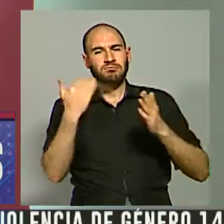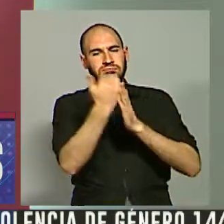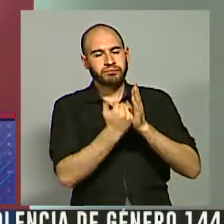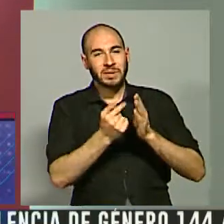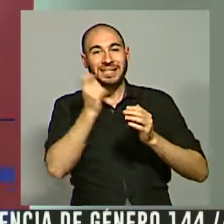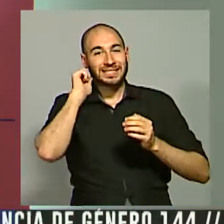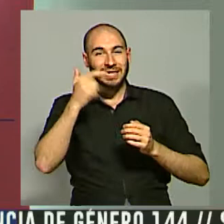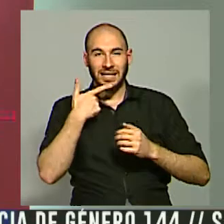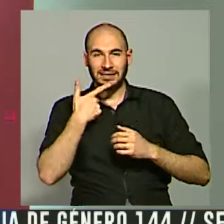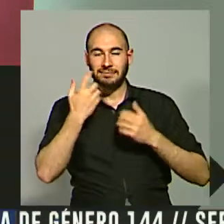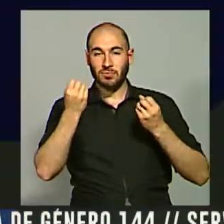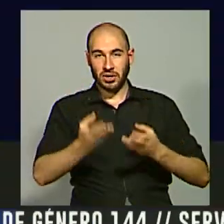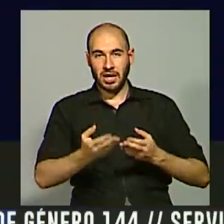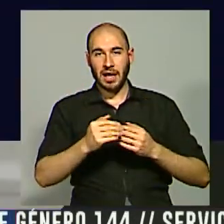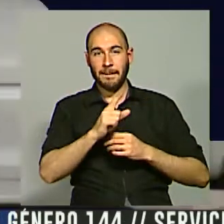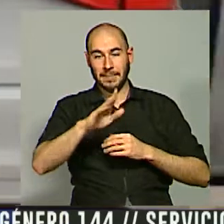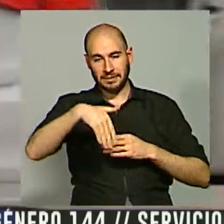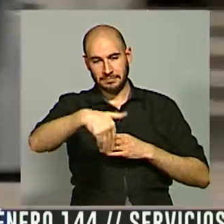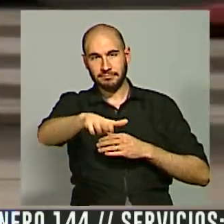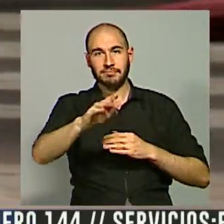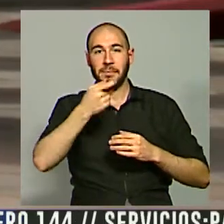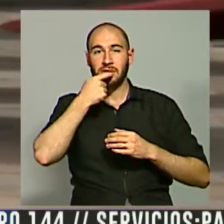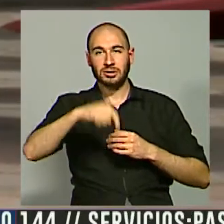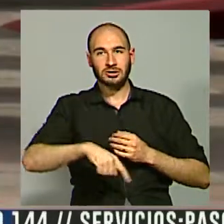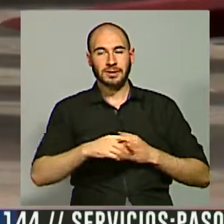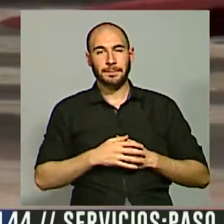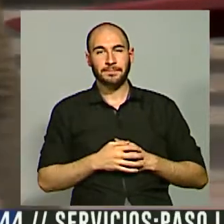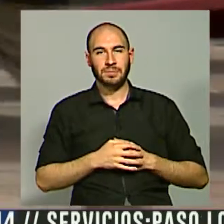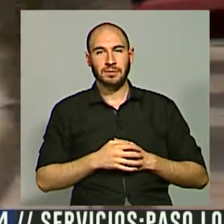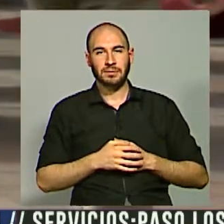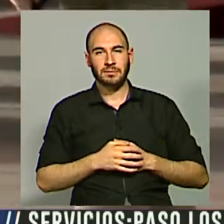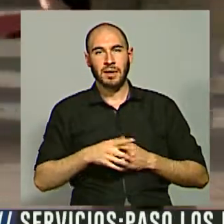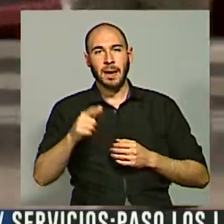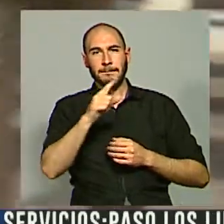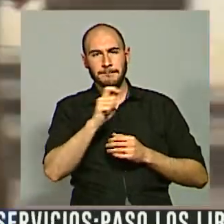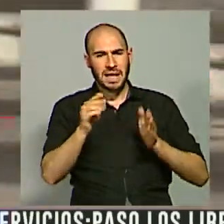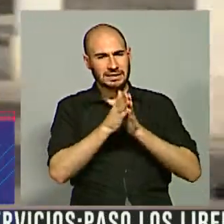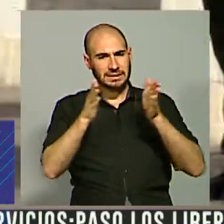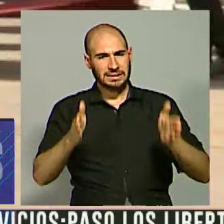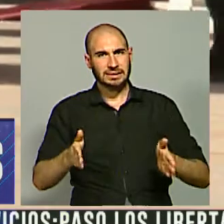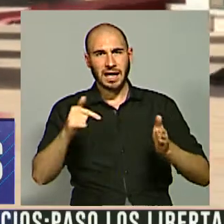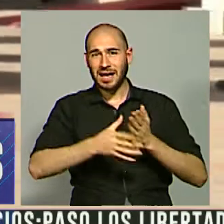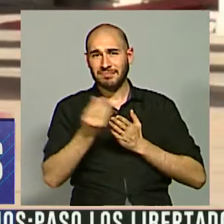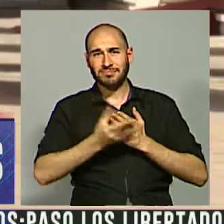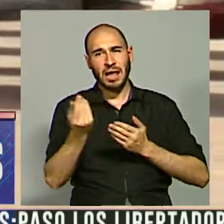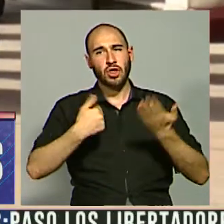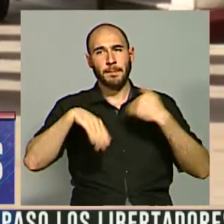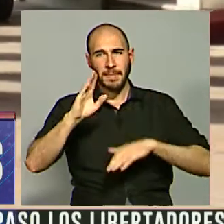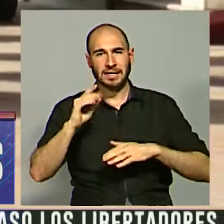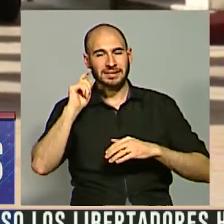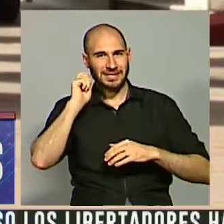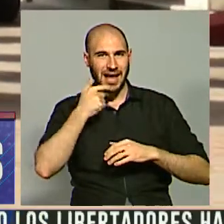el caso del gas, porque a partir de los próximos meses, aquí en la provincia de Mendoza, son los meses en donde hay mayor consumo de